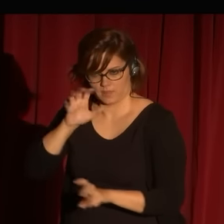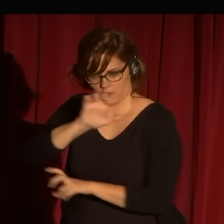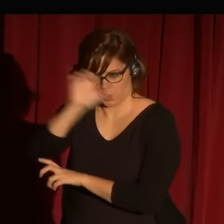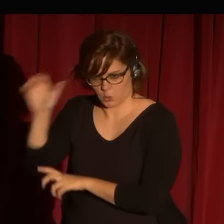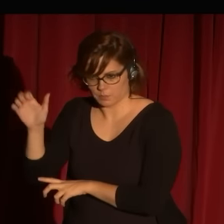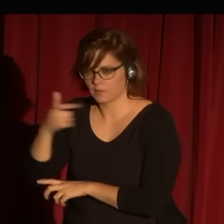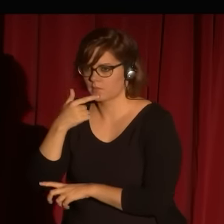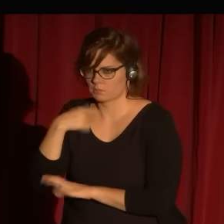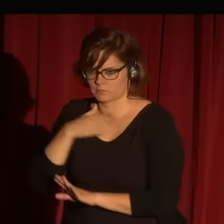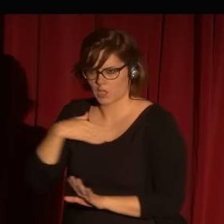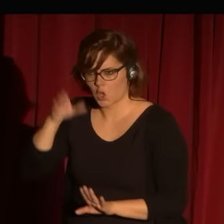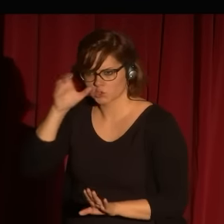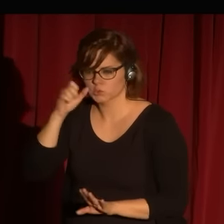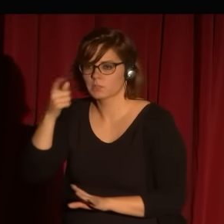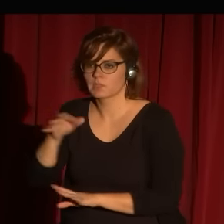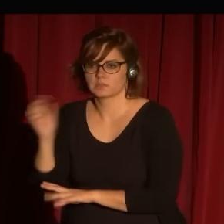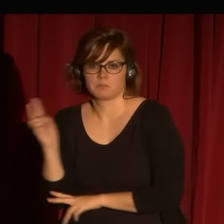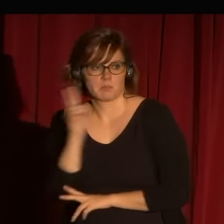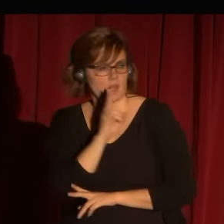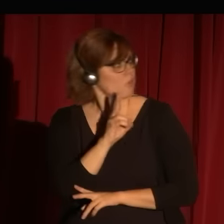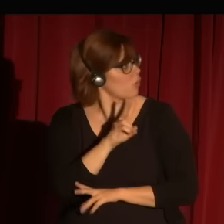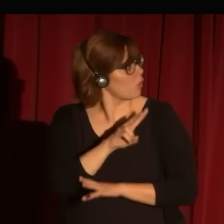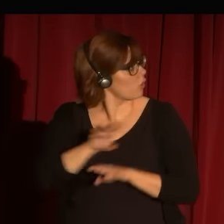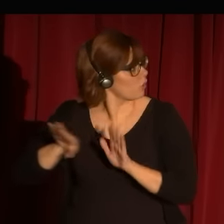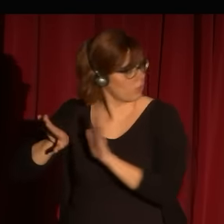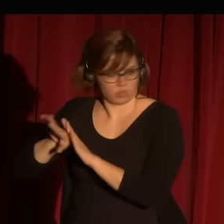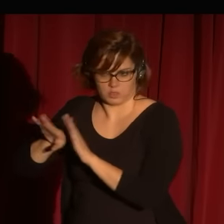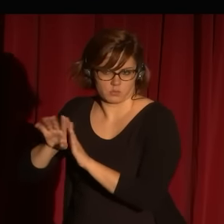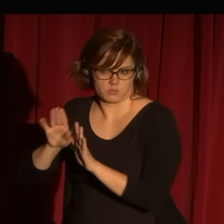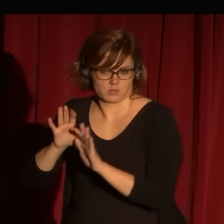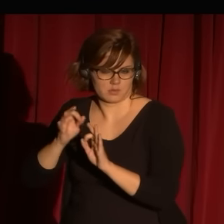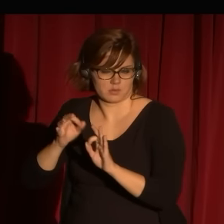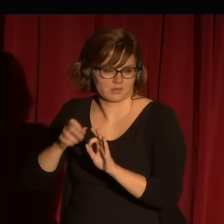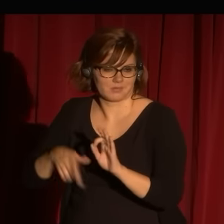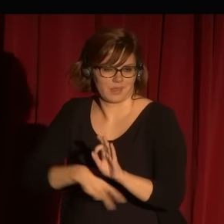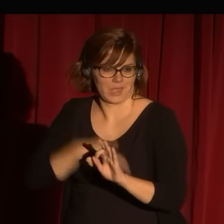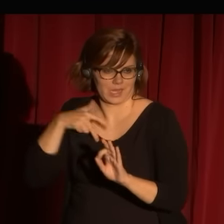y quiero que lo escuchéis mirando el cuadro de la derecha y pensando en los cuadros de Clara paters en